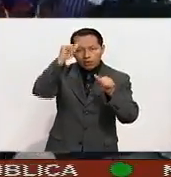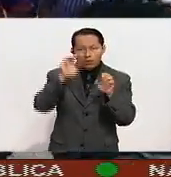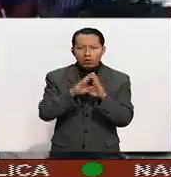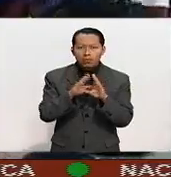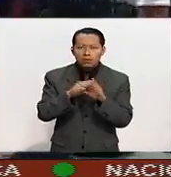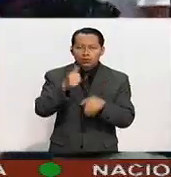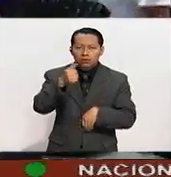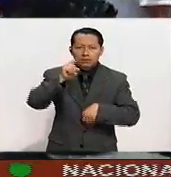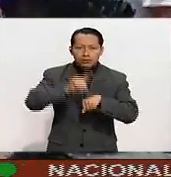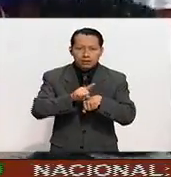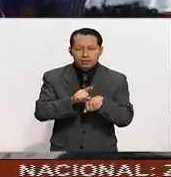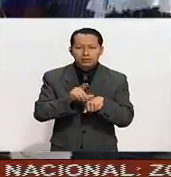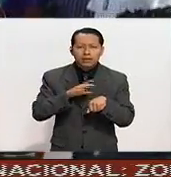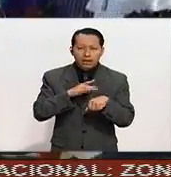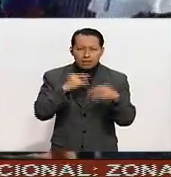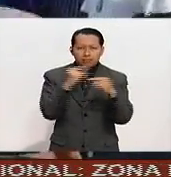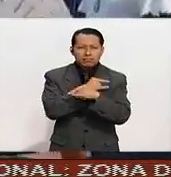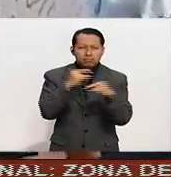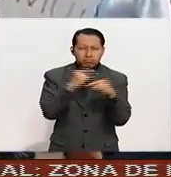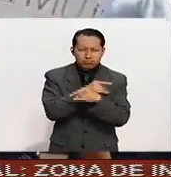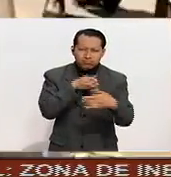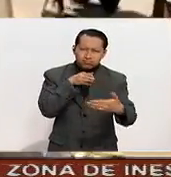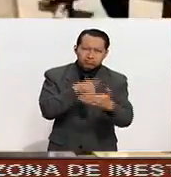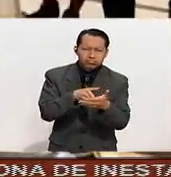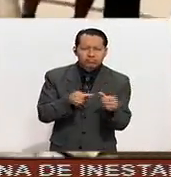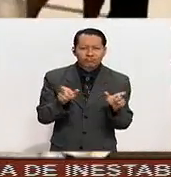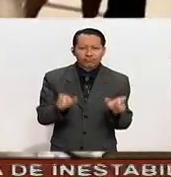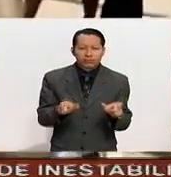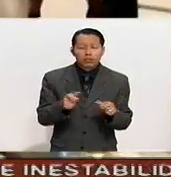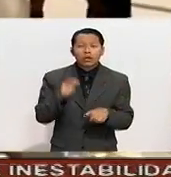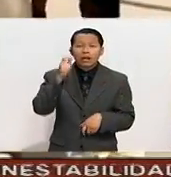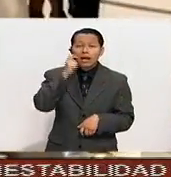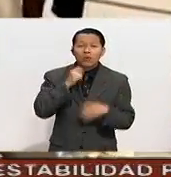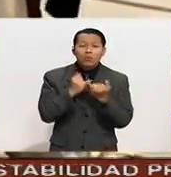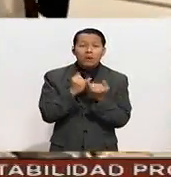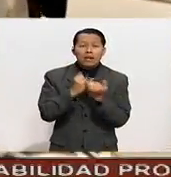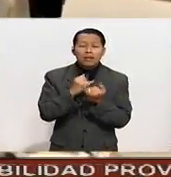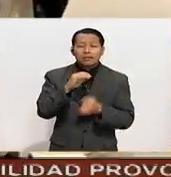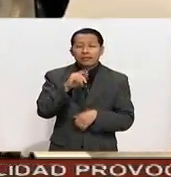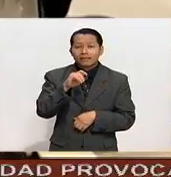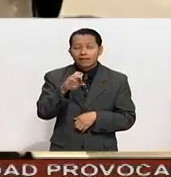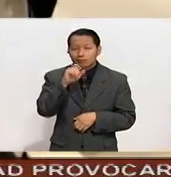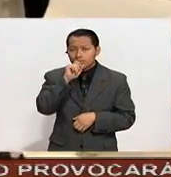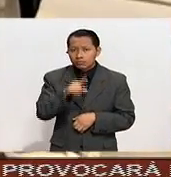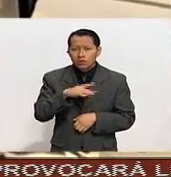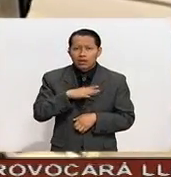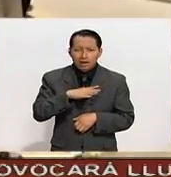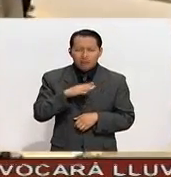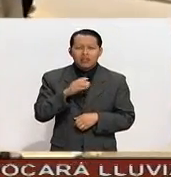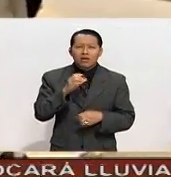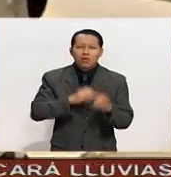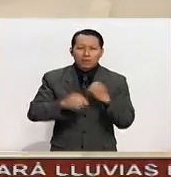a 6 días de bloqueos carreteros. Y en Guerrero, integrantes de la CETEC tomaron comercios en la